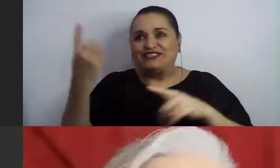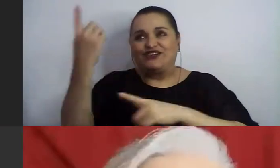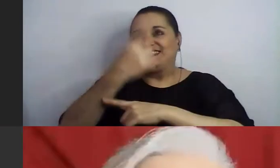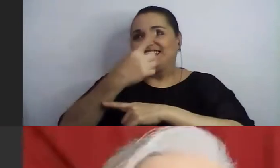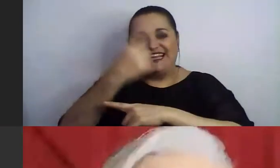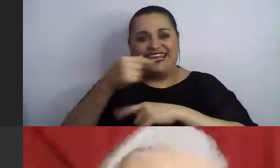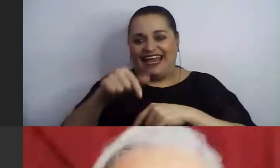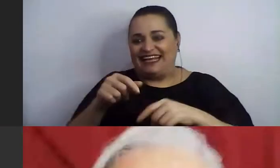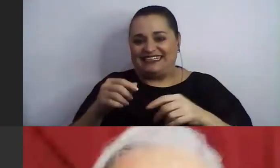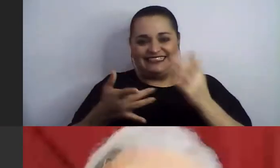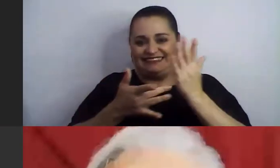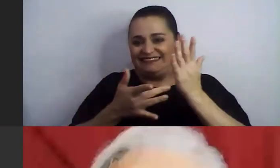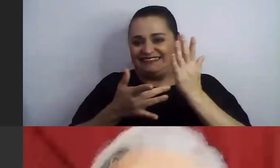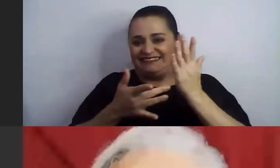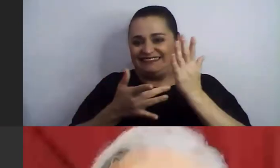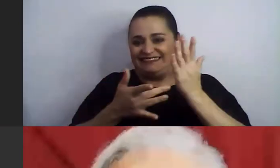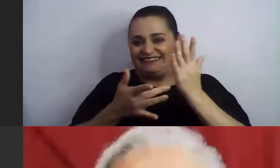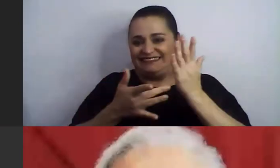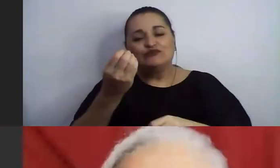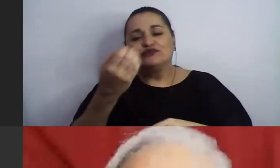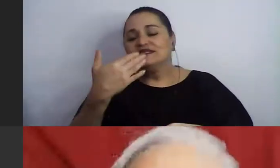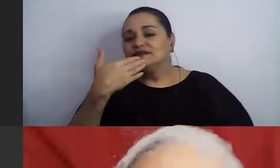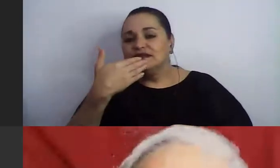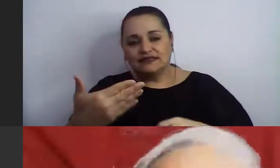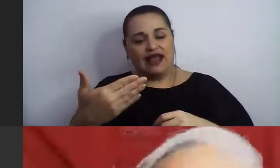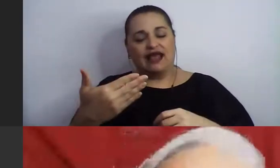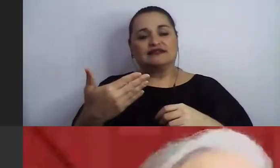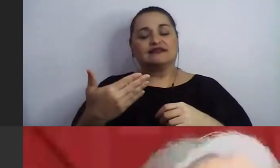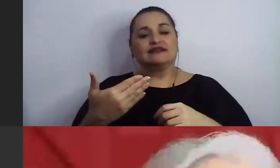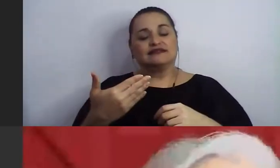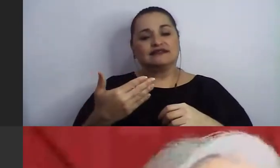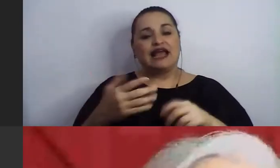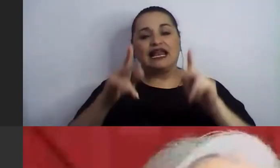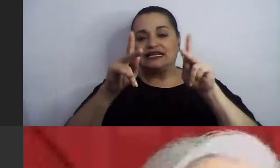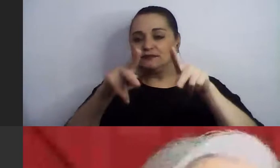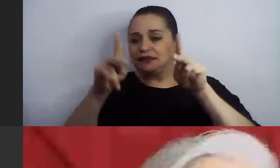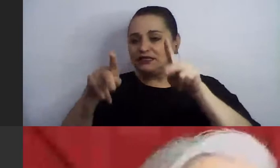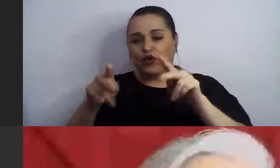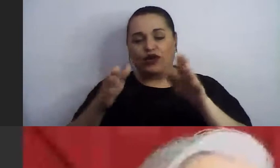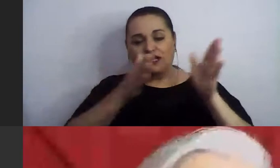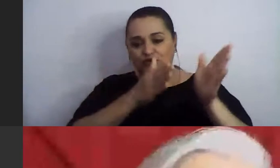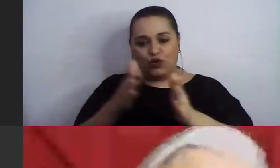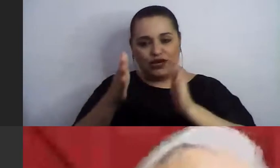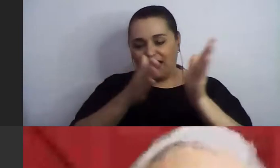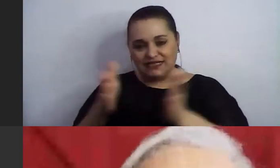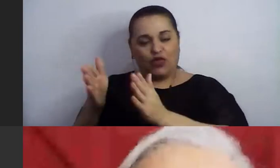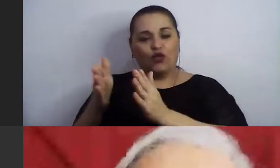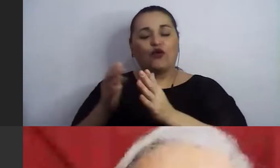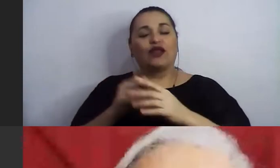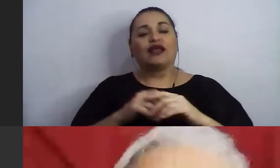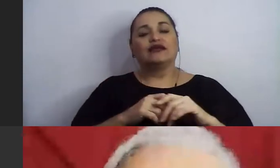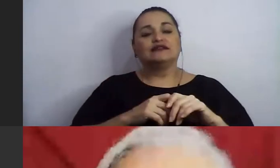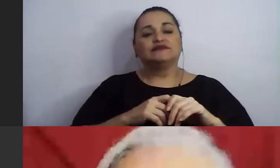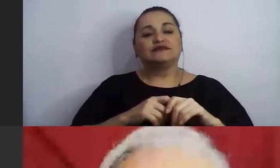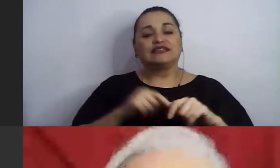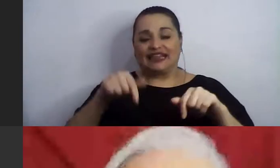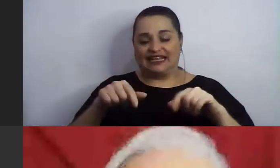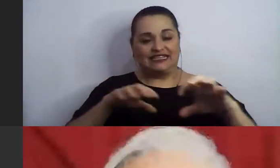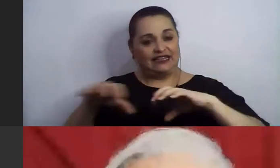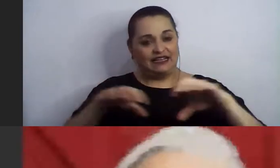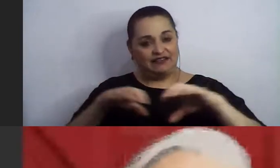acá, pero muchísimas gracias a las personas organizadoras de este